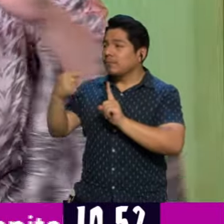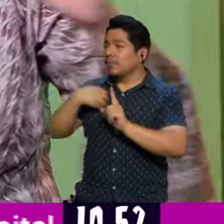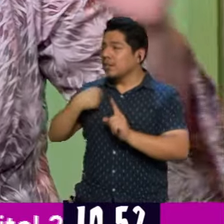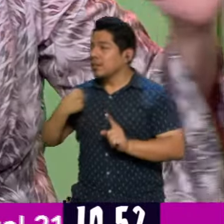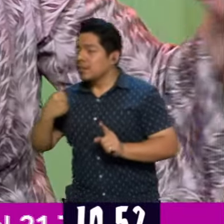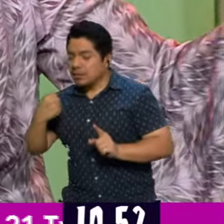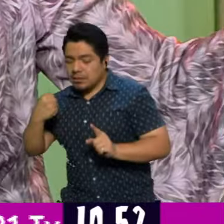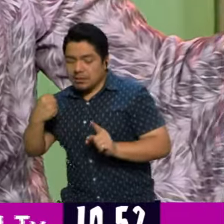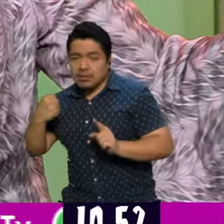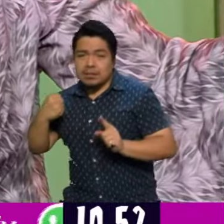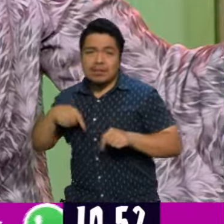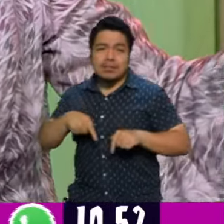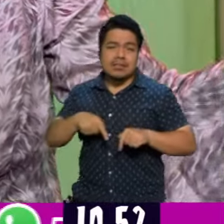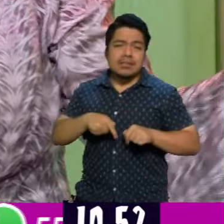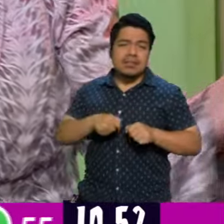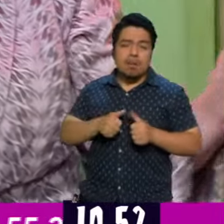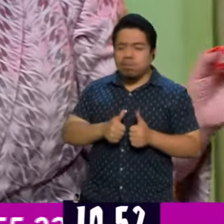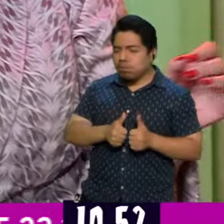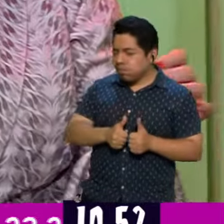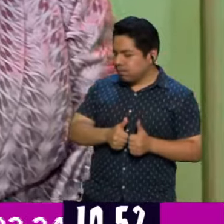me quedo aquí.